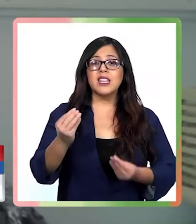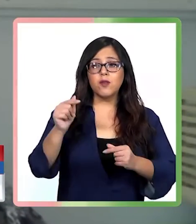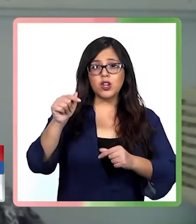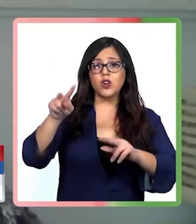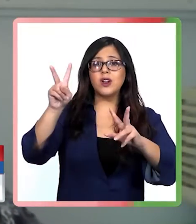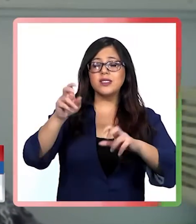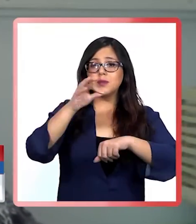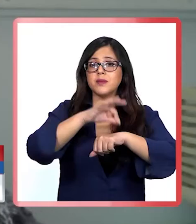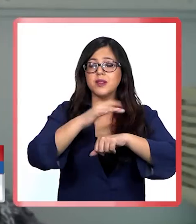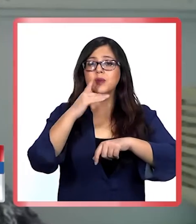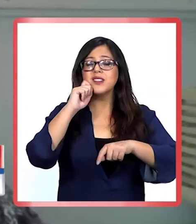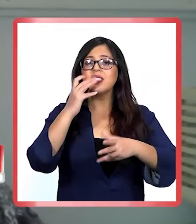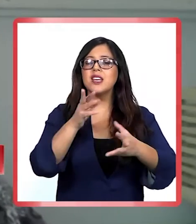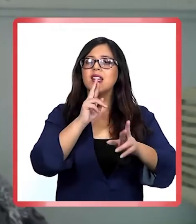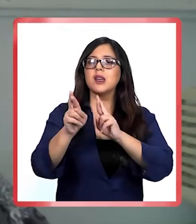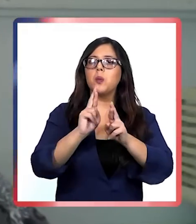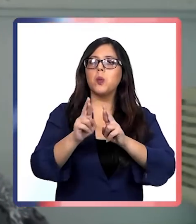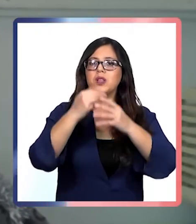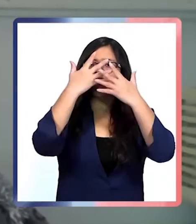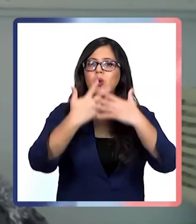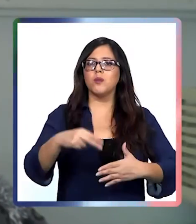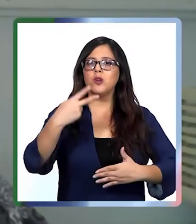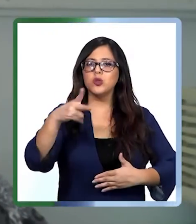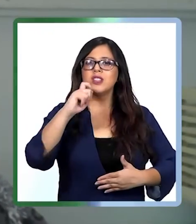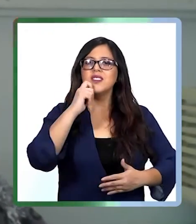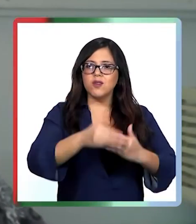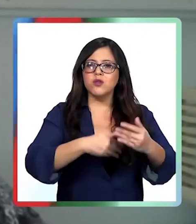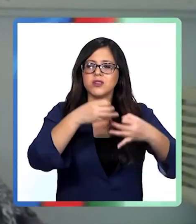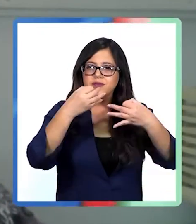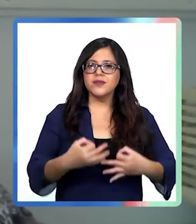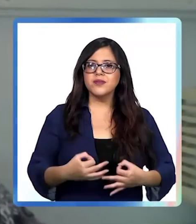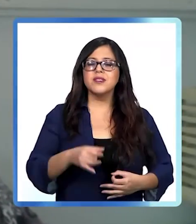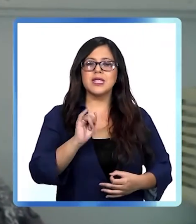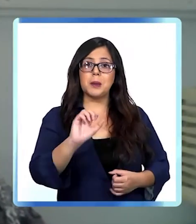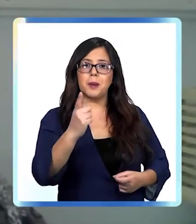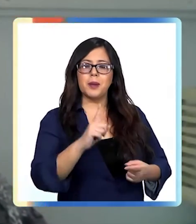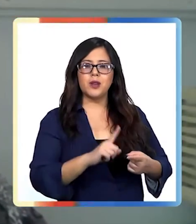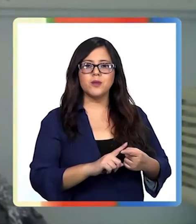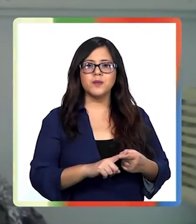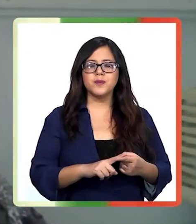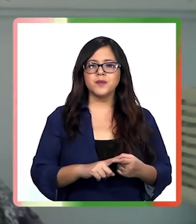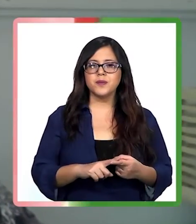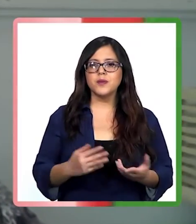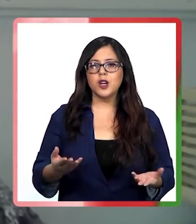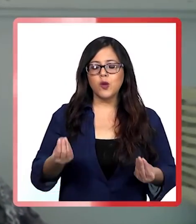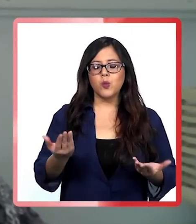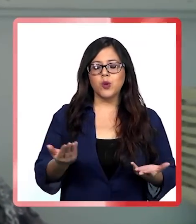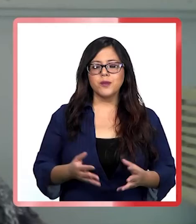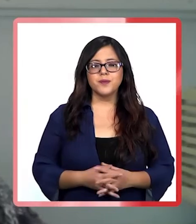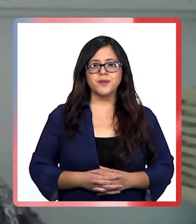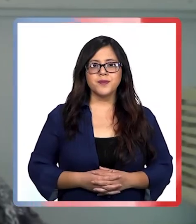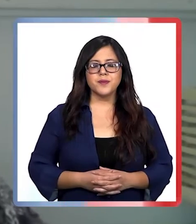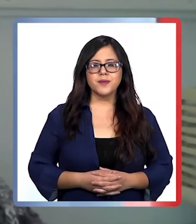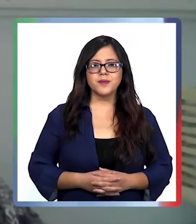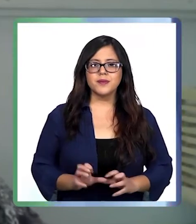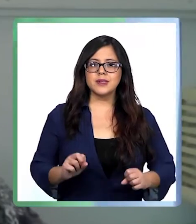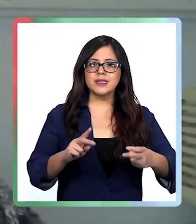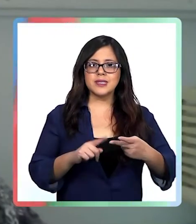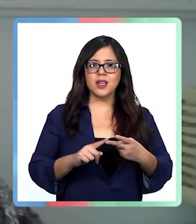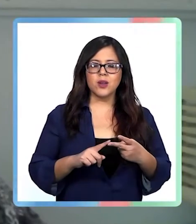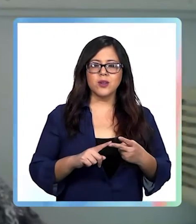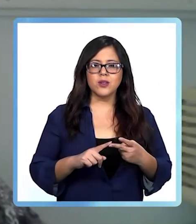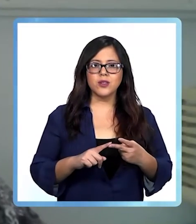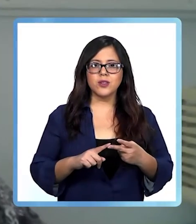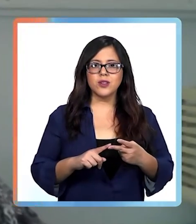efectos, porque quiere decir que su respuesta inmune innata está funcionando, eso es lo primero. Así es que bueno. Segundo